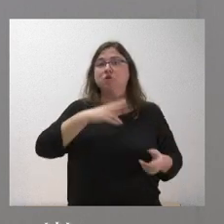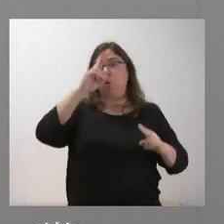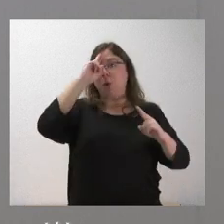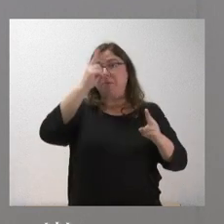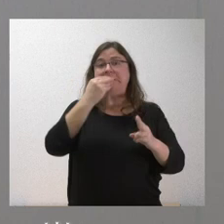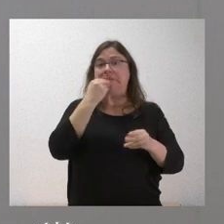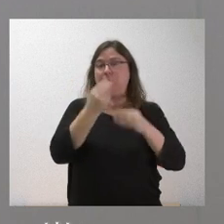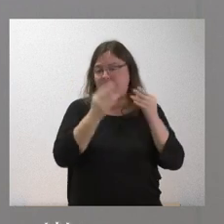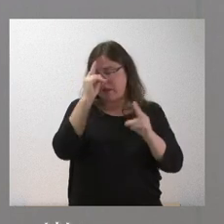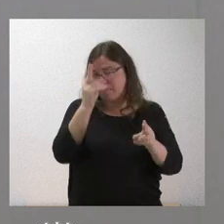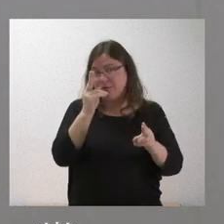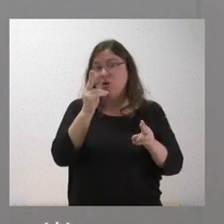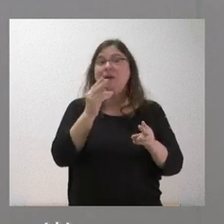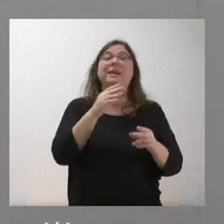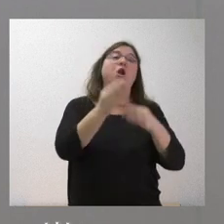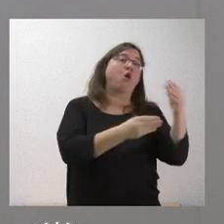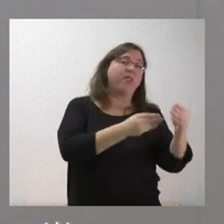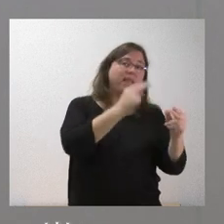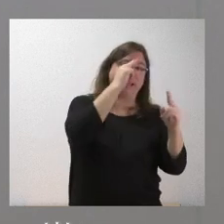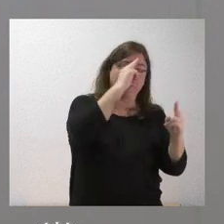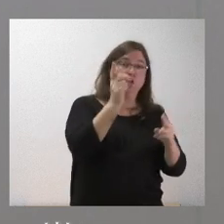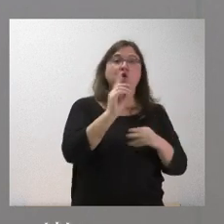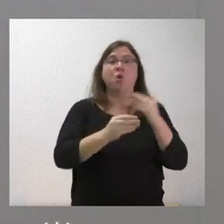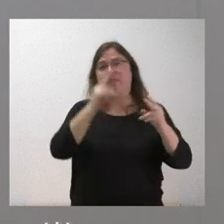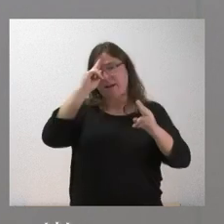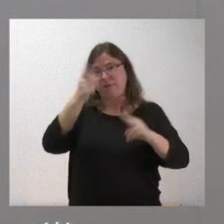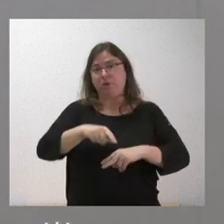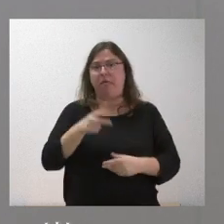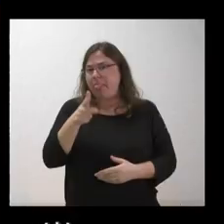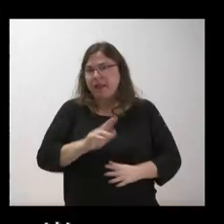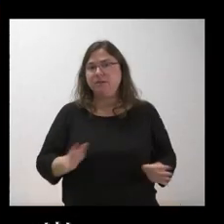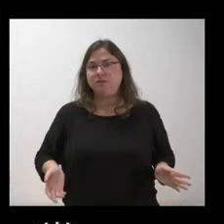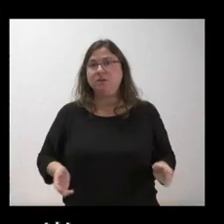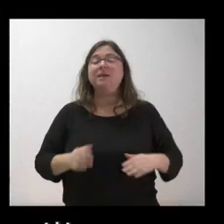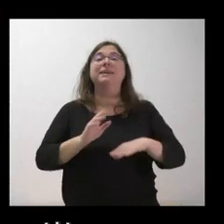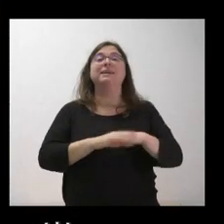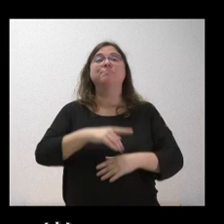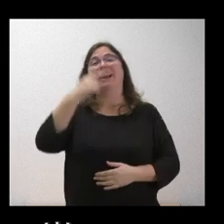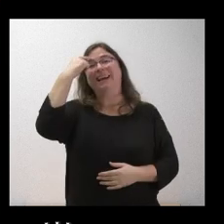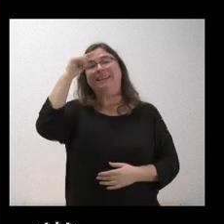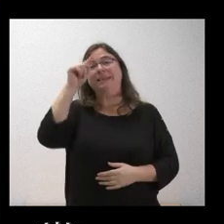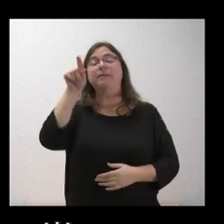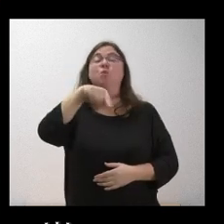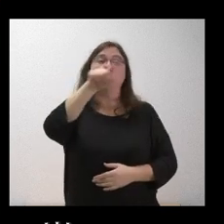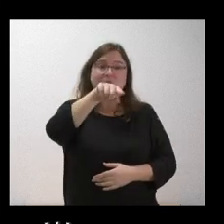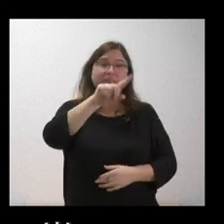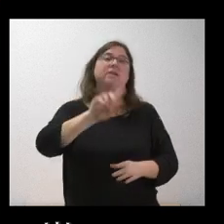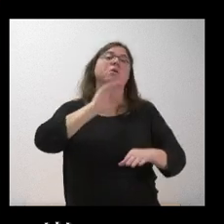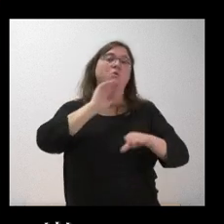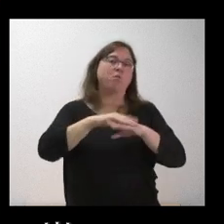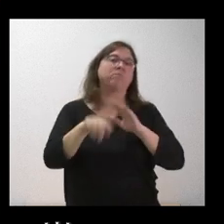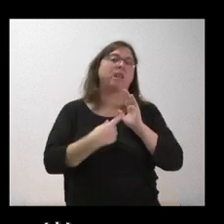hace pero también respetar a quien no lo hace estar en su derecho no si es por saber si están ustedes dentro de la ley si la si la